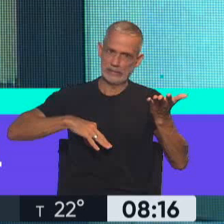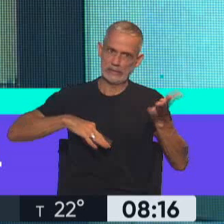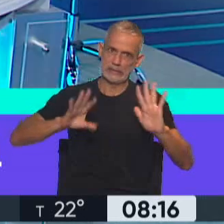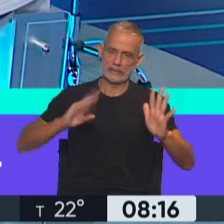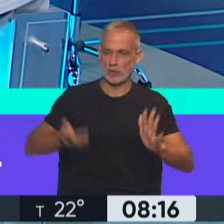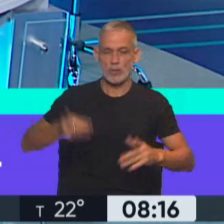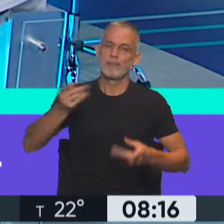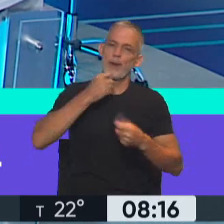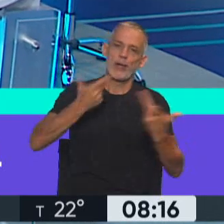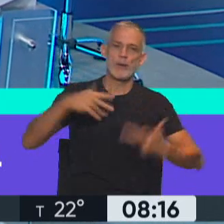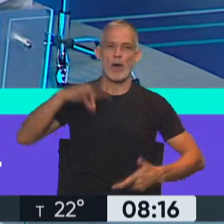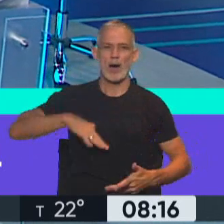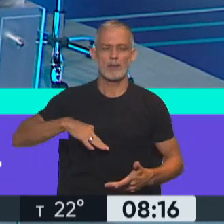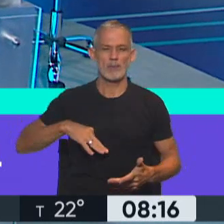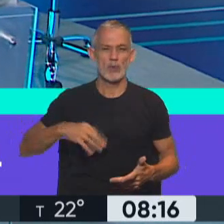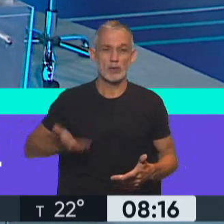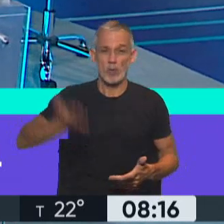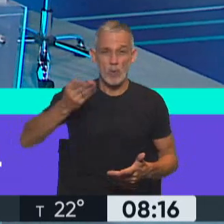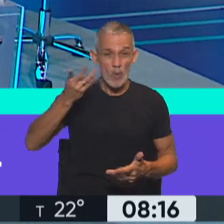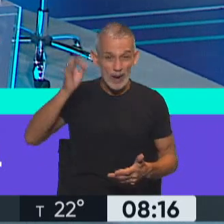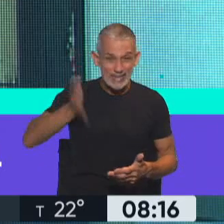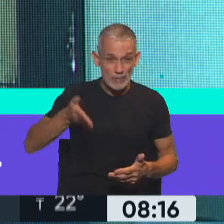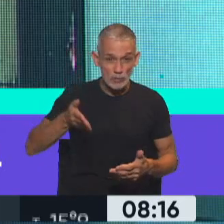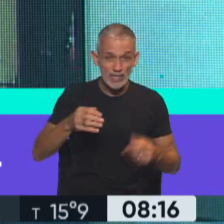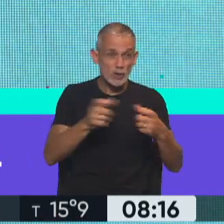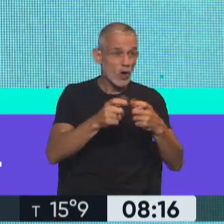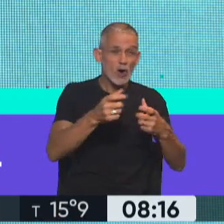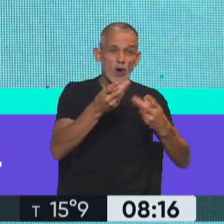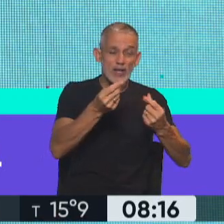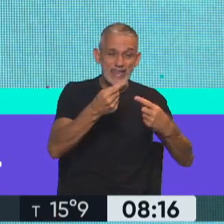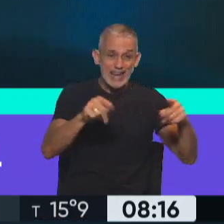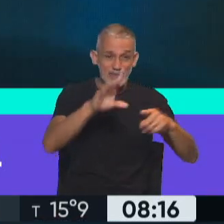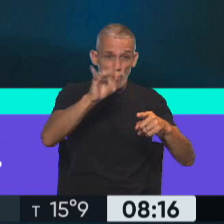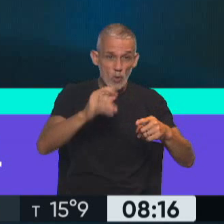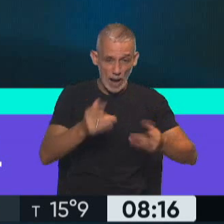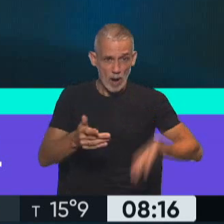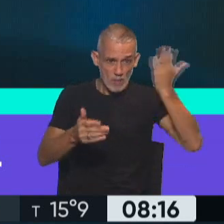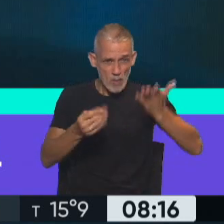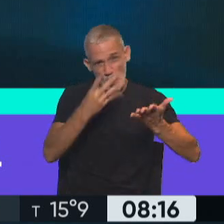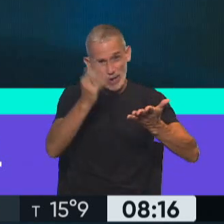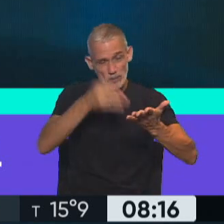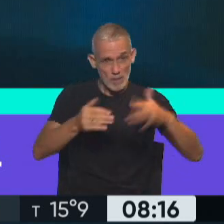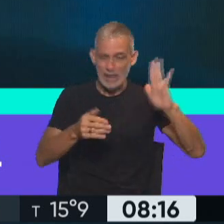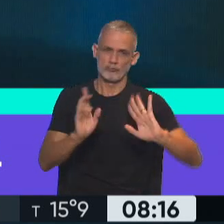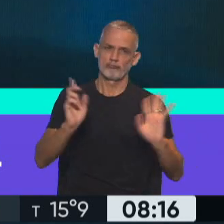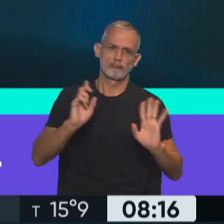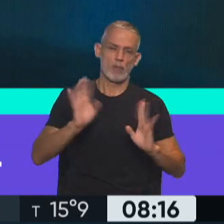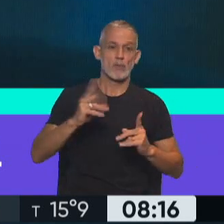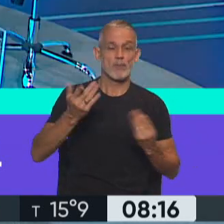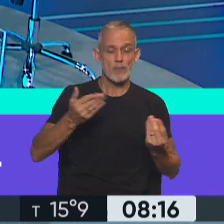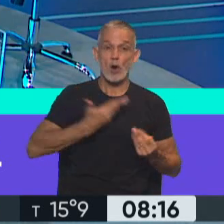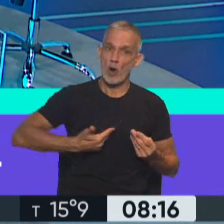año los salarios suben, por decirte, 40%, más que eso las tarifas no van a subir. Porque además el gobierno tiene un frente político